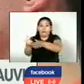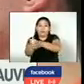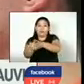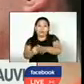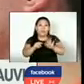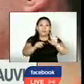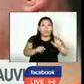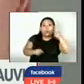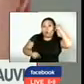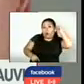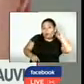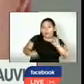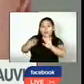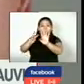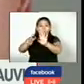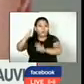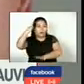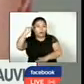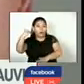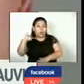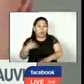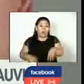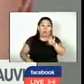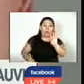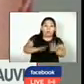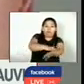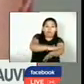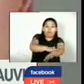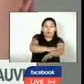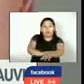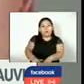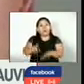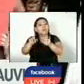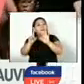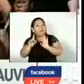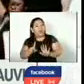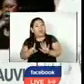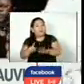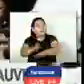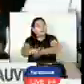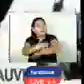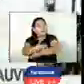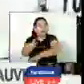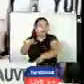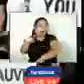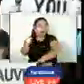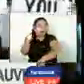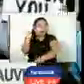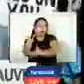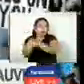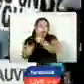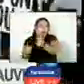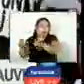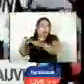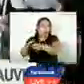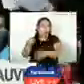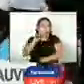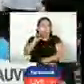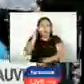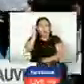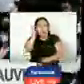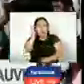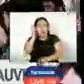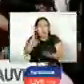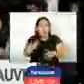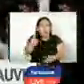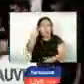hombres y 7 mujeres 4 de ellos negros 6 blancos y 2 de raza mixta un balance racial que preocupaba a más de uno luego